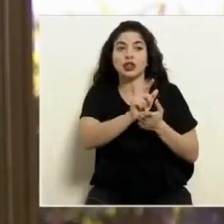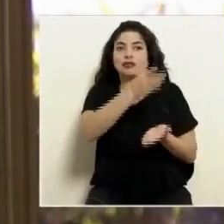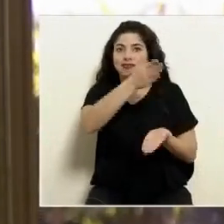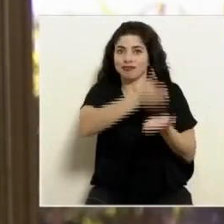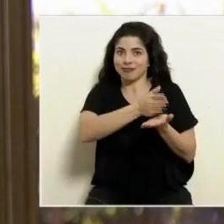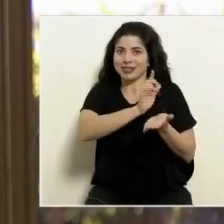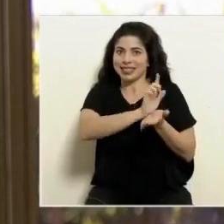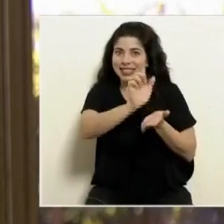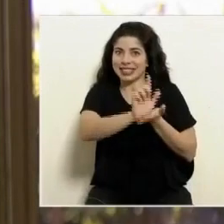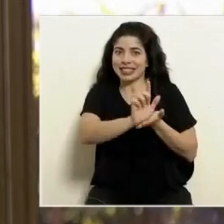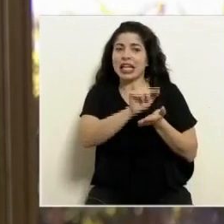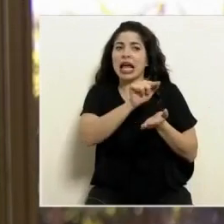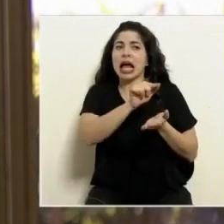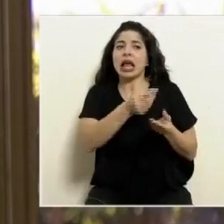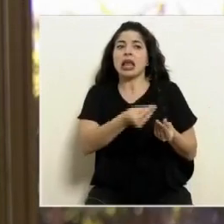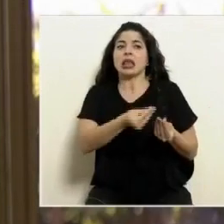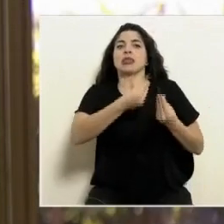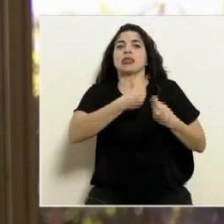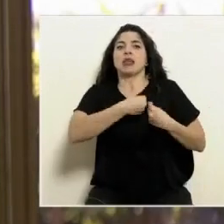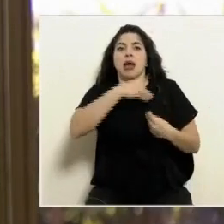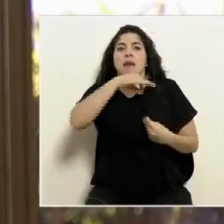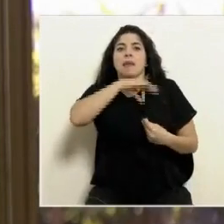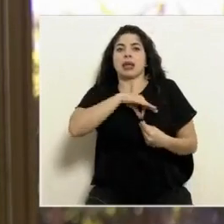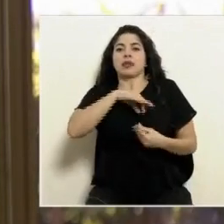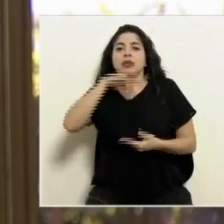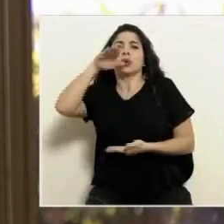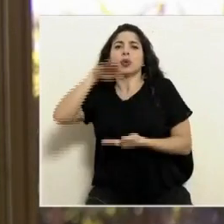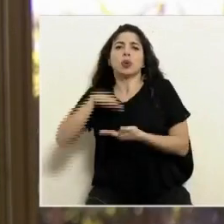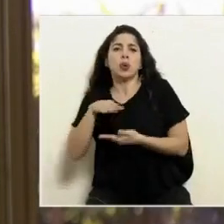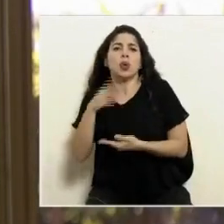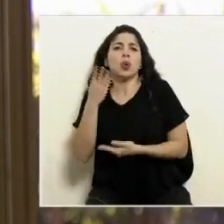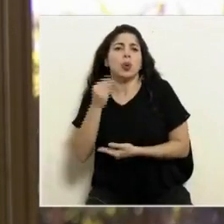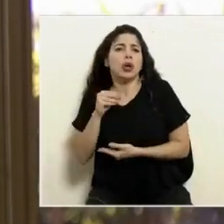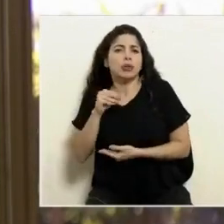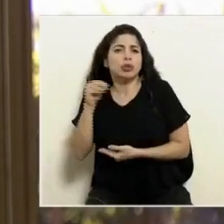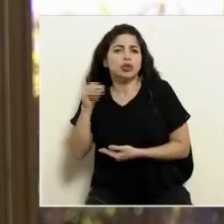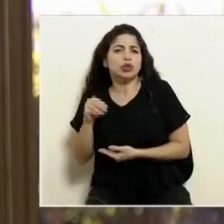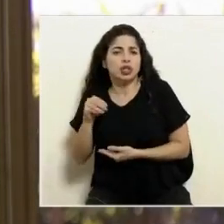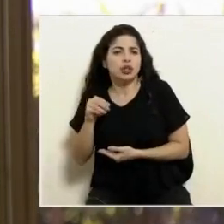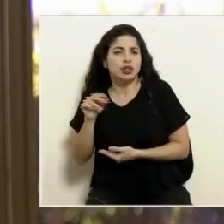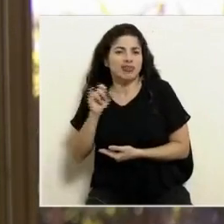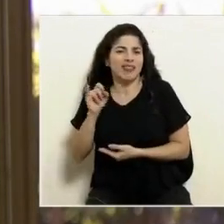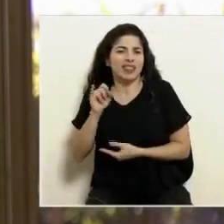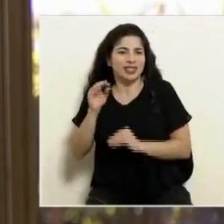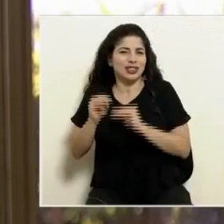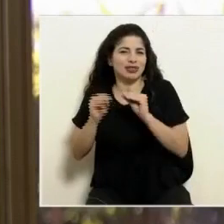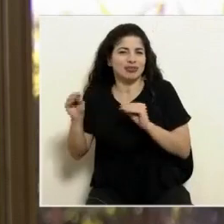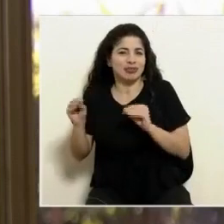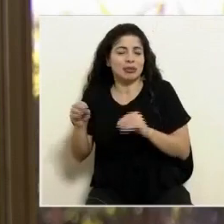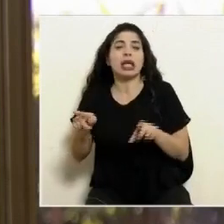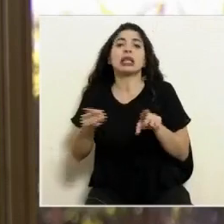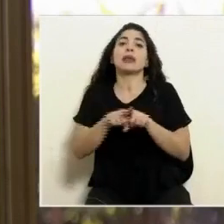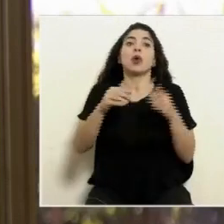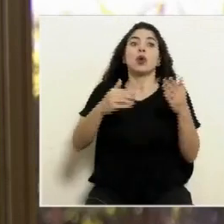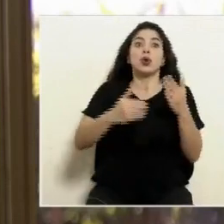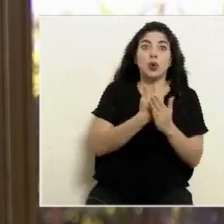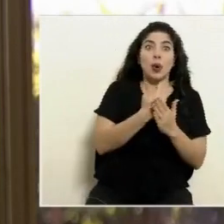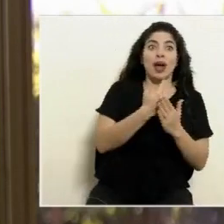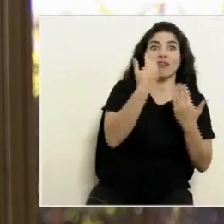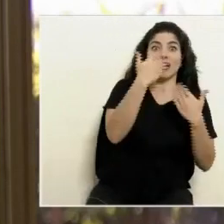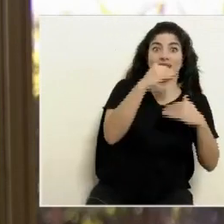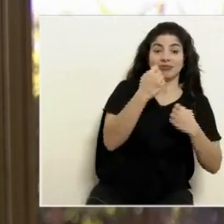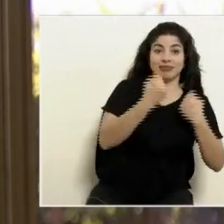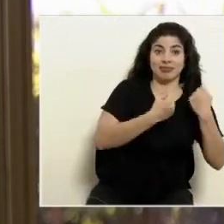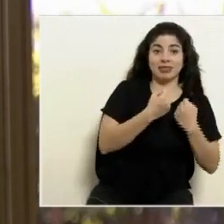curso lectivo, ¿qué porcentaje puede tener para rebajar esa cantidad de infección que estamos teniendo en este momento? También la restricción, no sé si existe